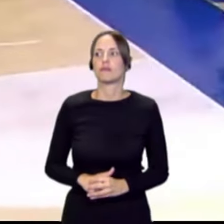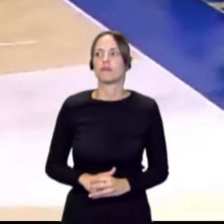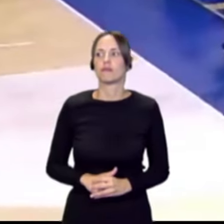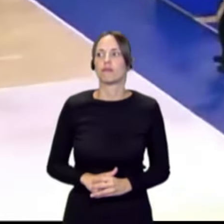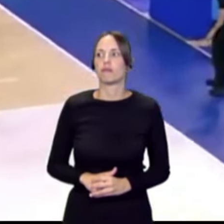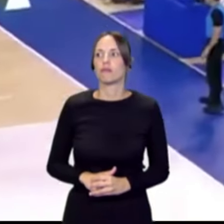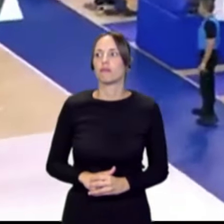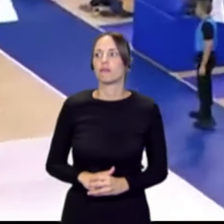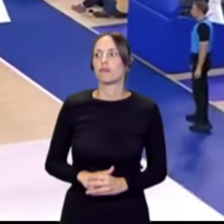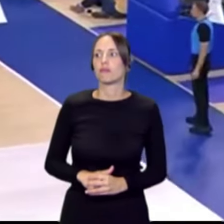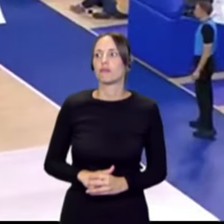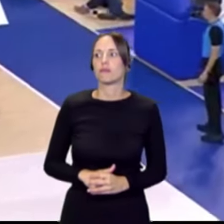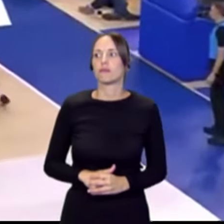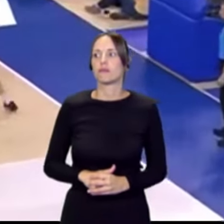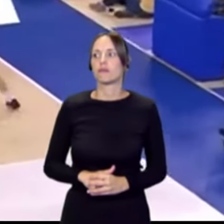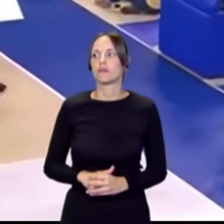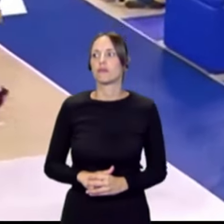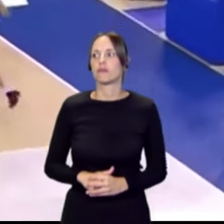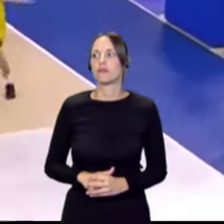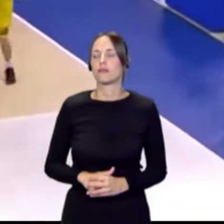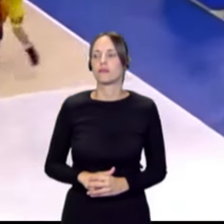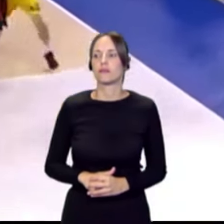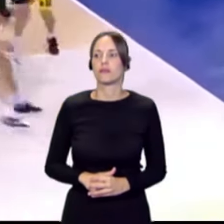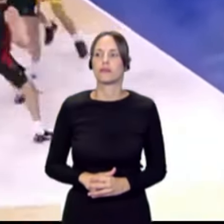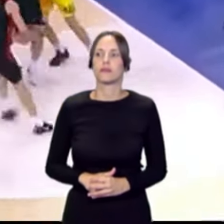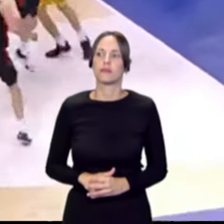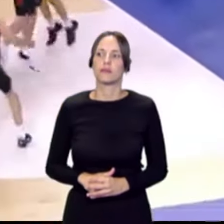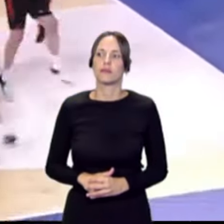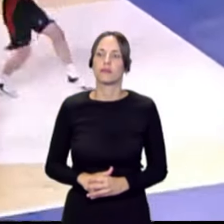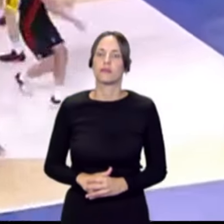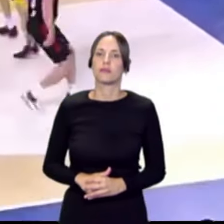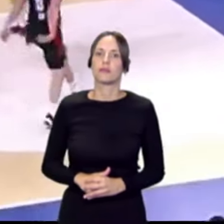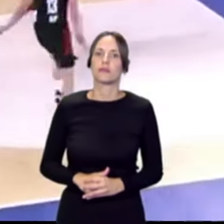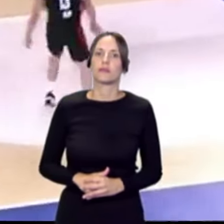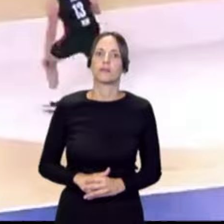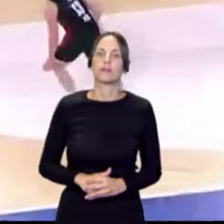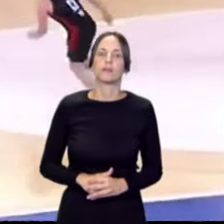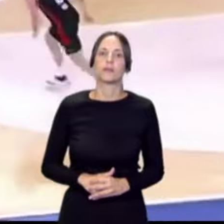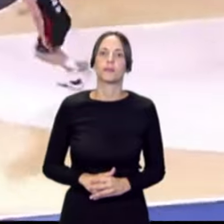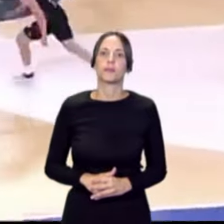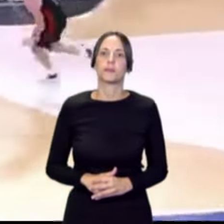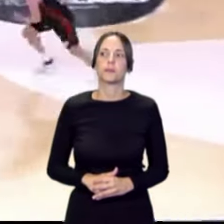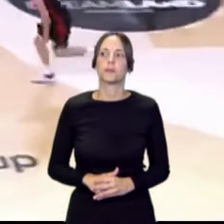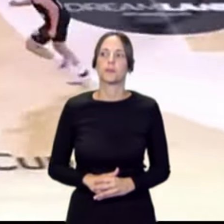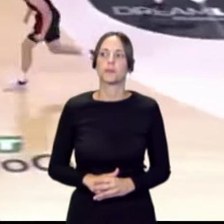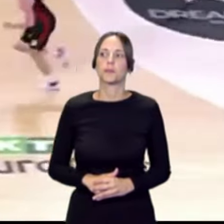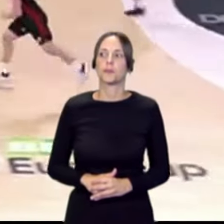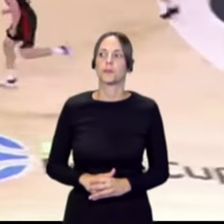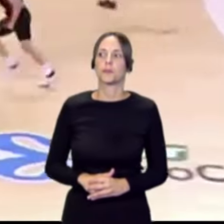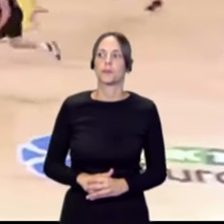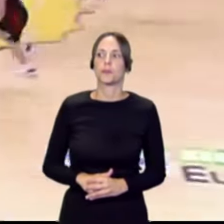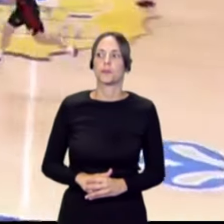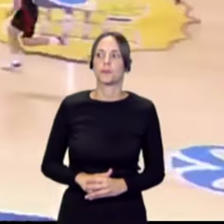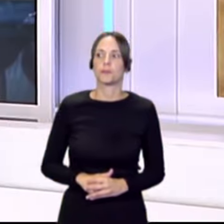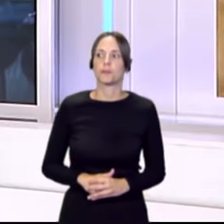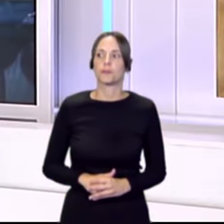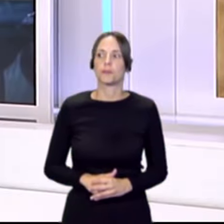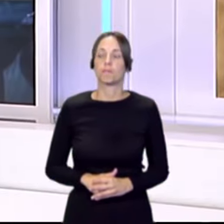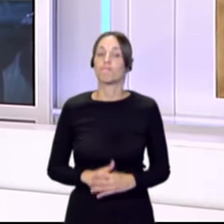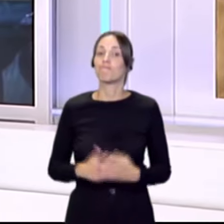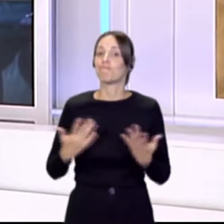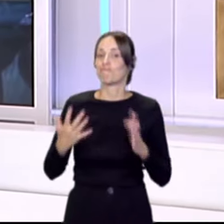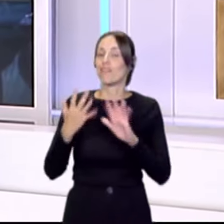bubbled it a little bit. Halathibic. Well, I was about to say it might work out. It didn't. With the 3.